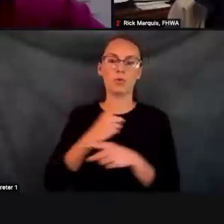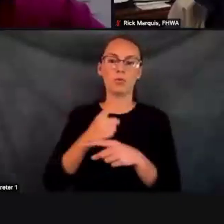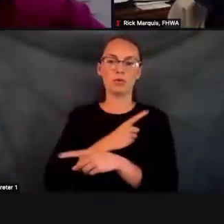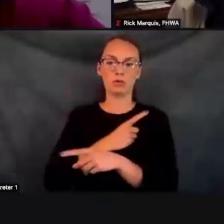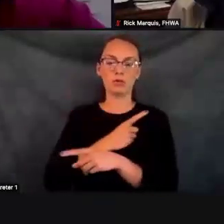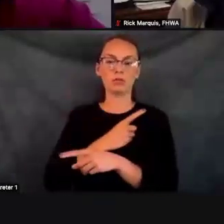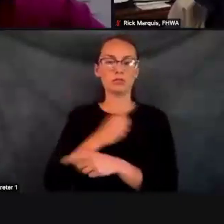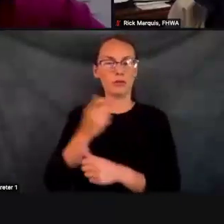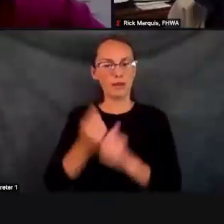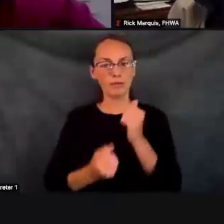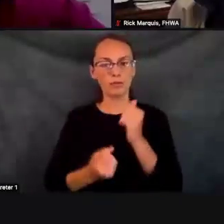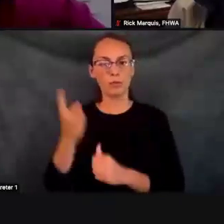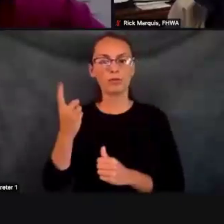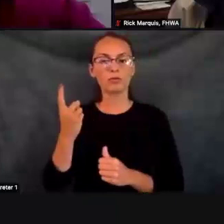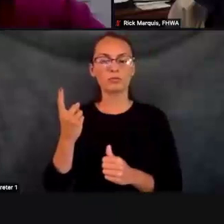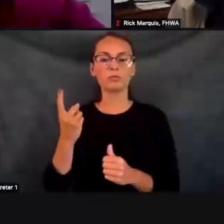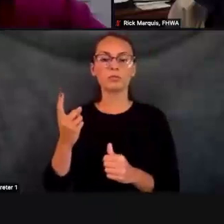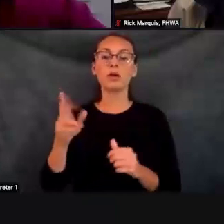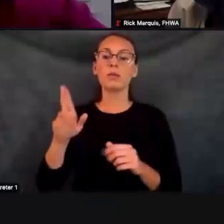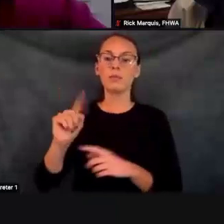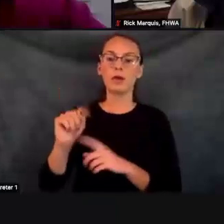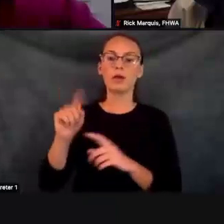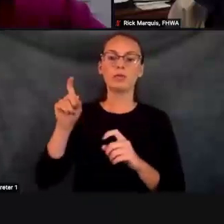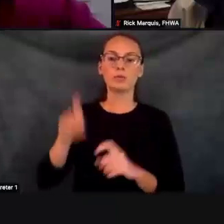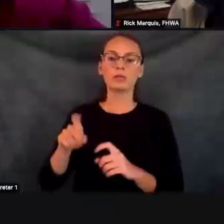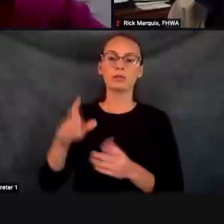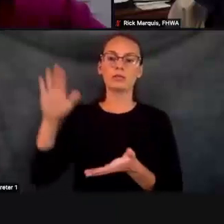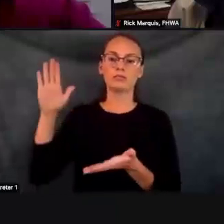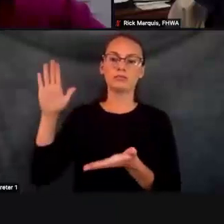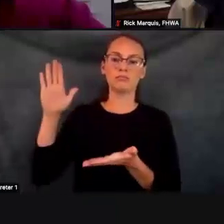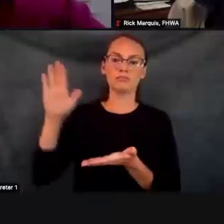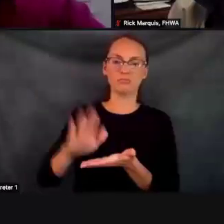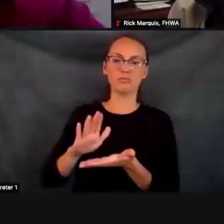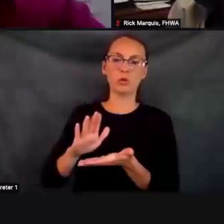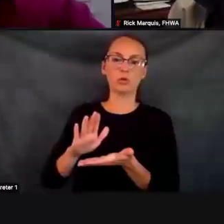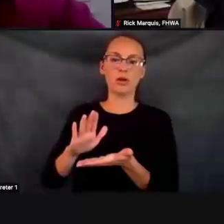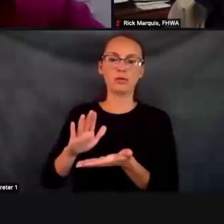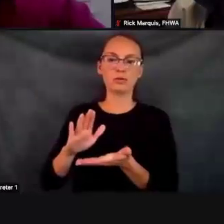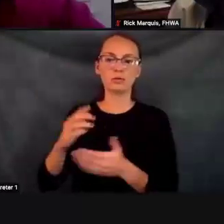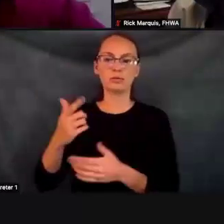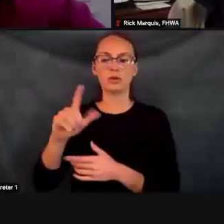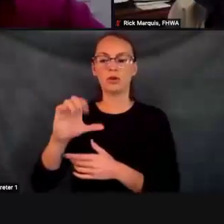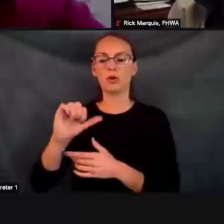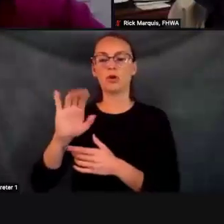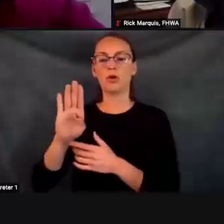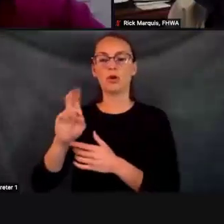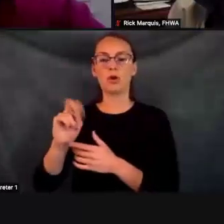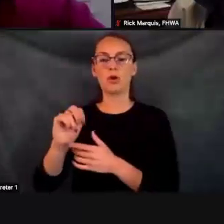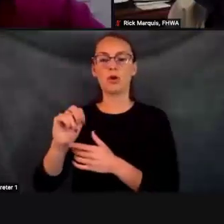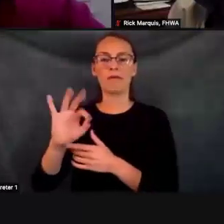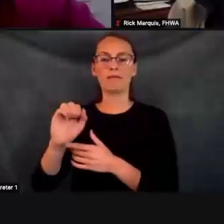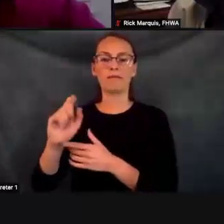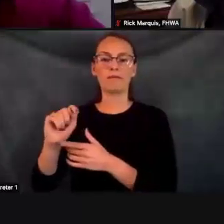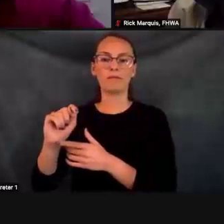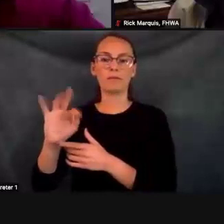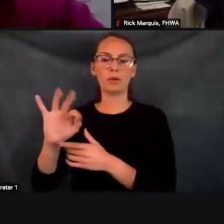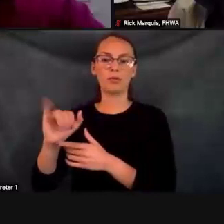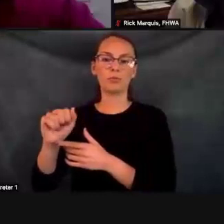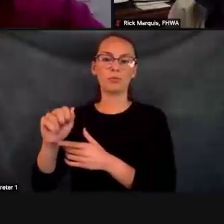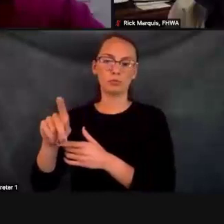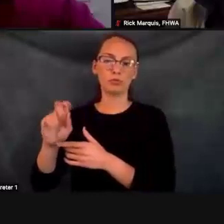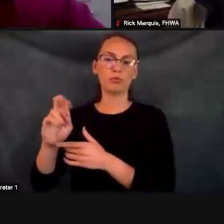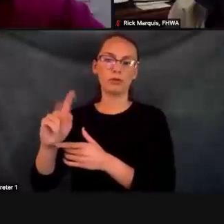de trabajo. Para mejorar el lugar, hay que reducir la huella de carbono también. Hay que